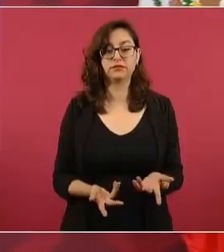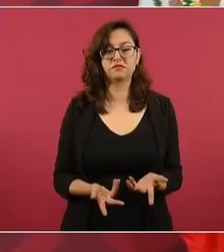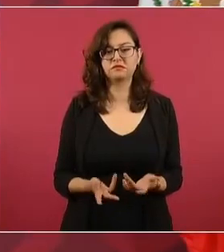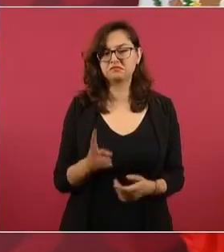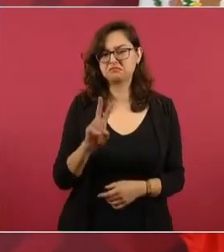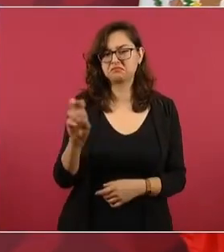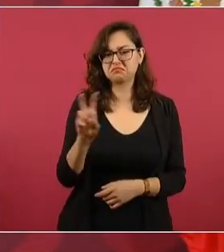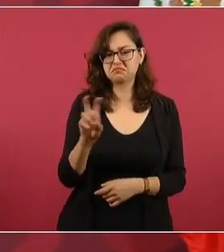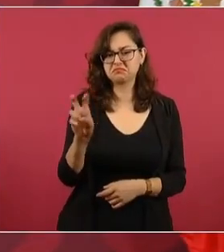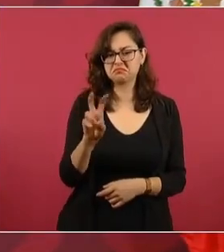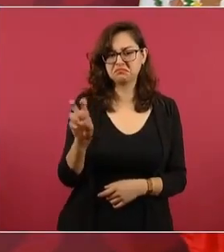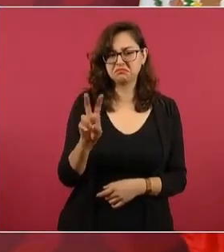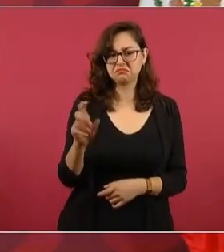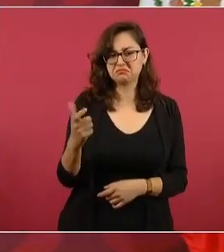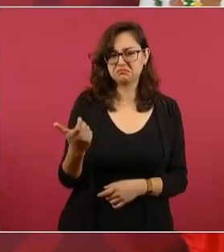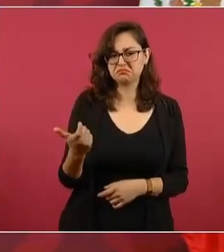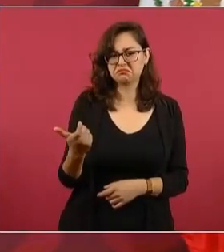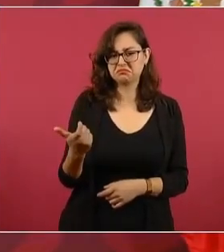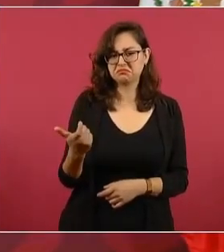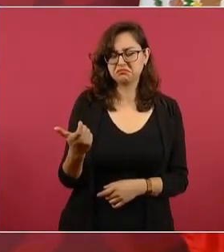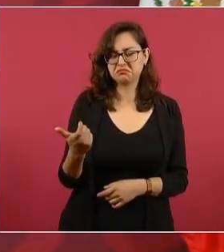$200.